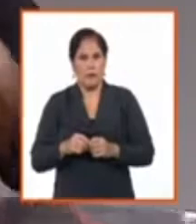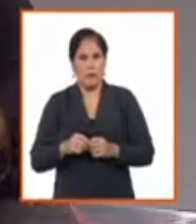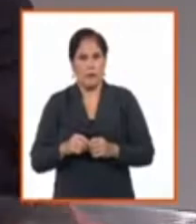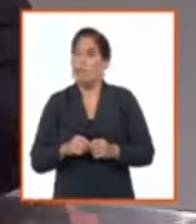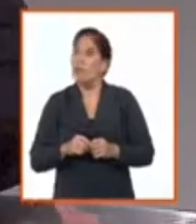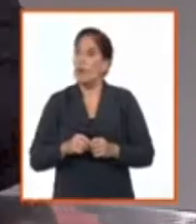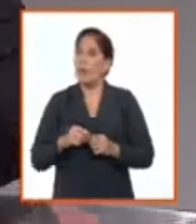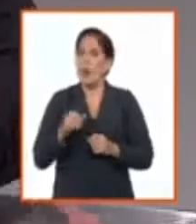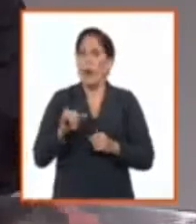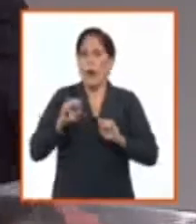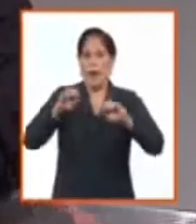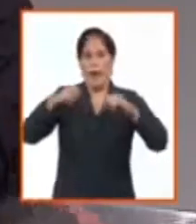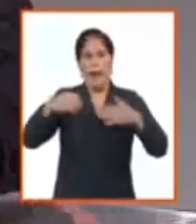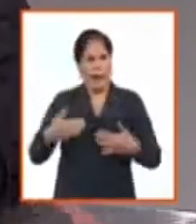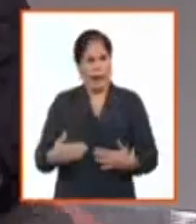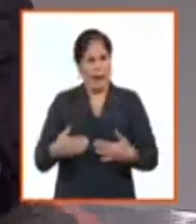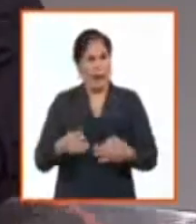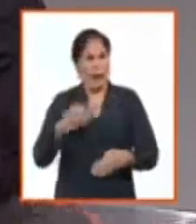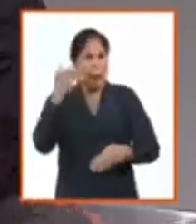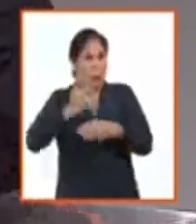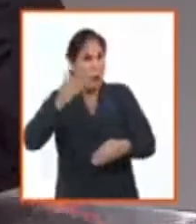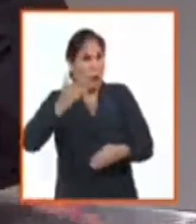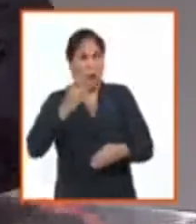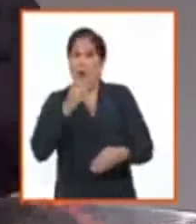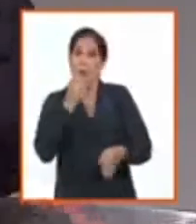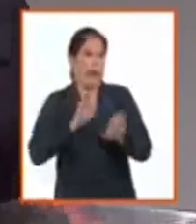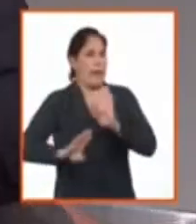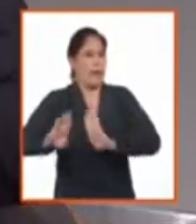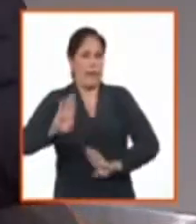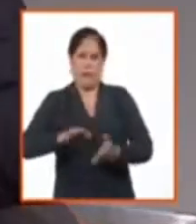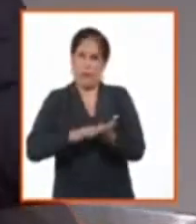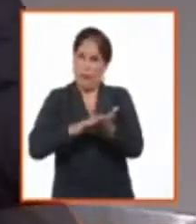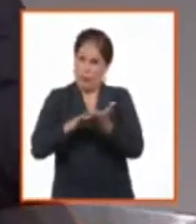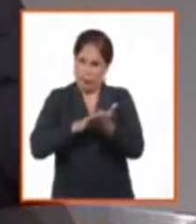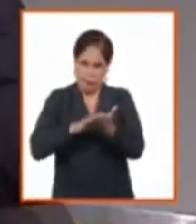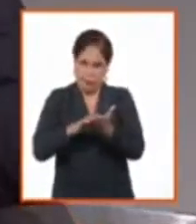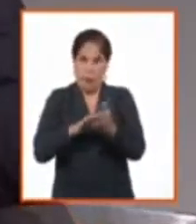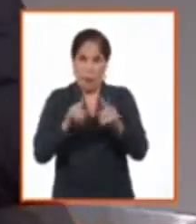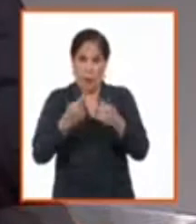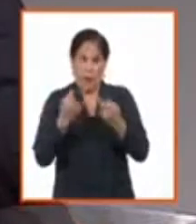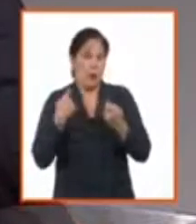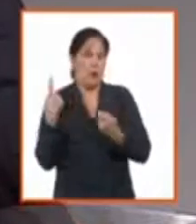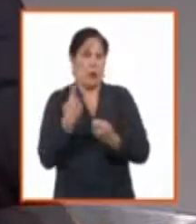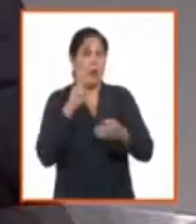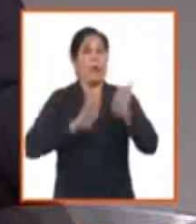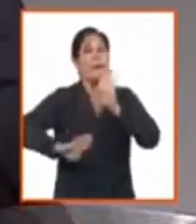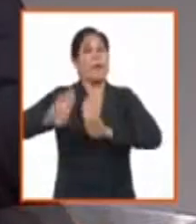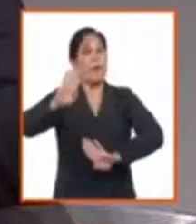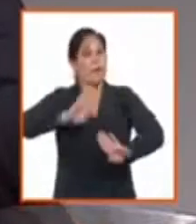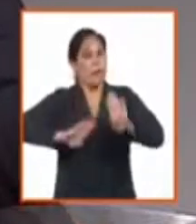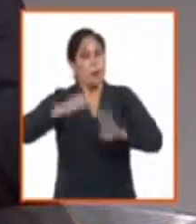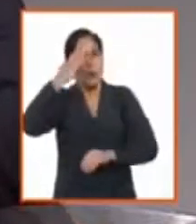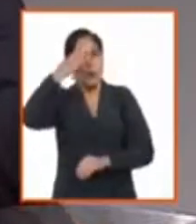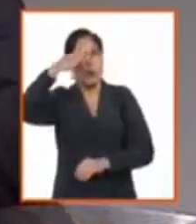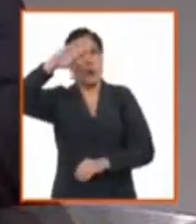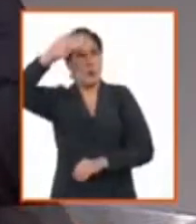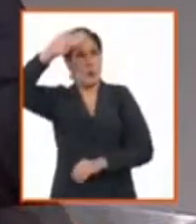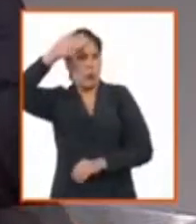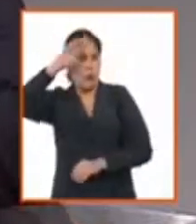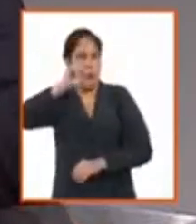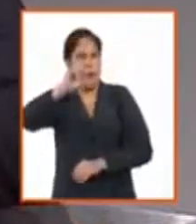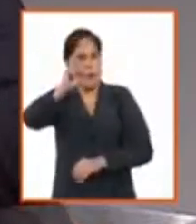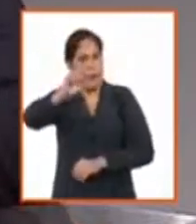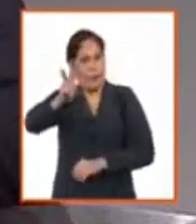moral y ética que hace el bloqueo indefendible sino también en defensa de lo que ha sido cuba de lo que ha sido venezuela